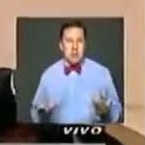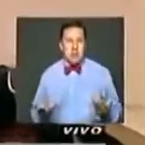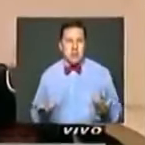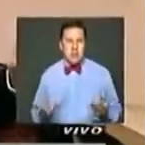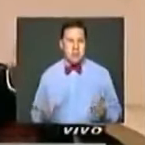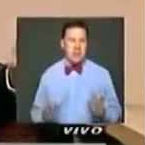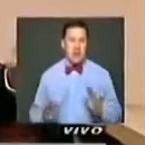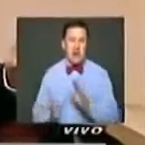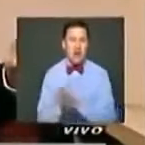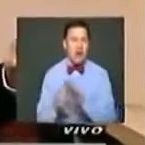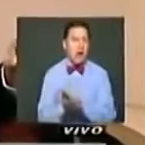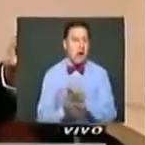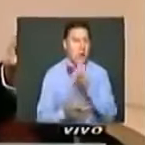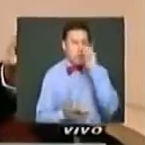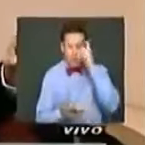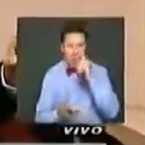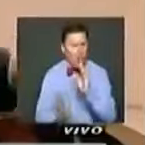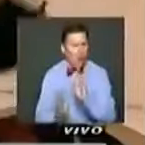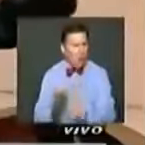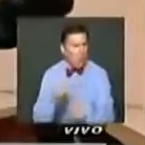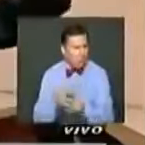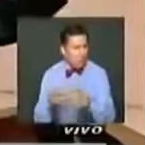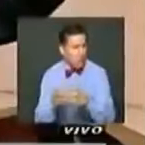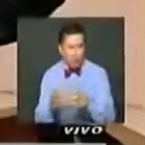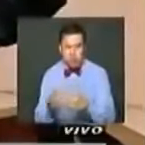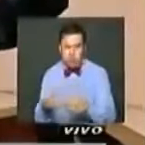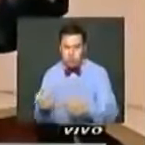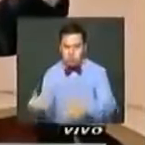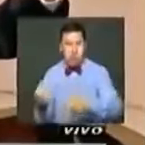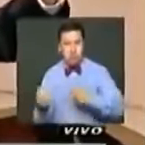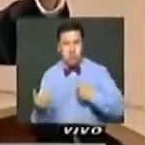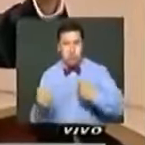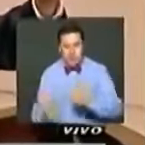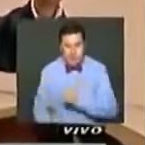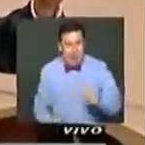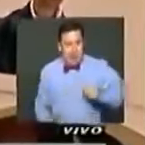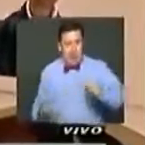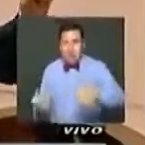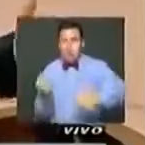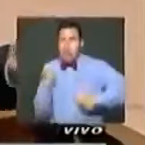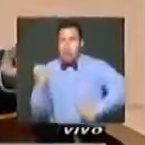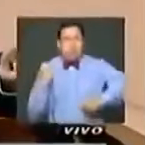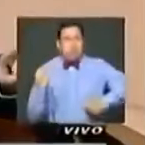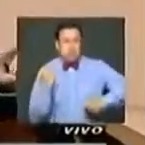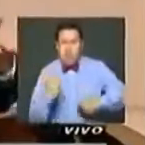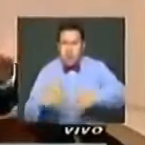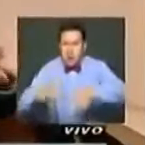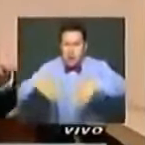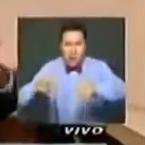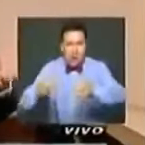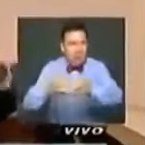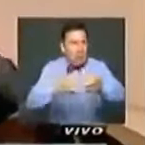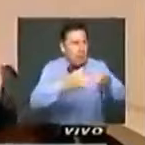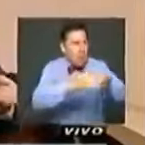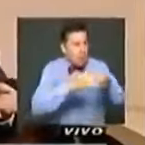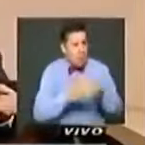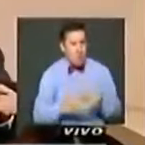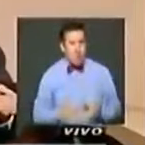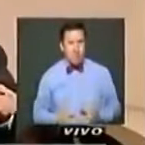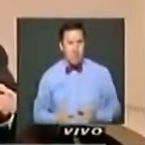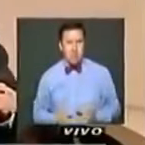por muchas autoridades. Yo siempre lo denuncié públicamente, el que se